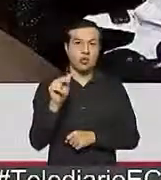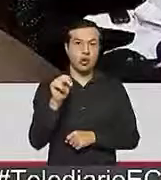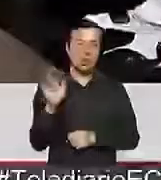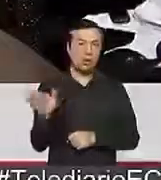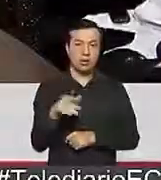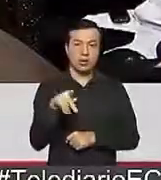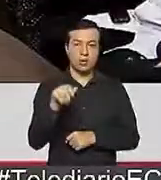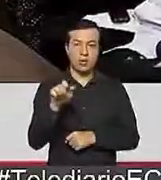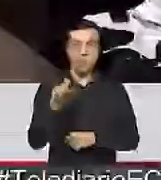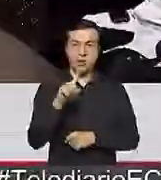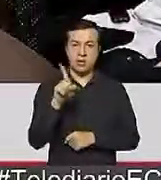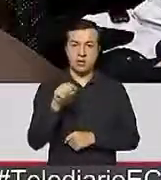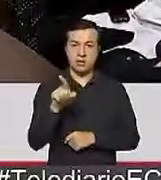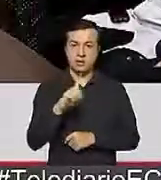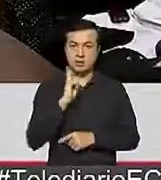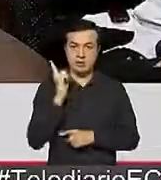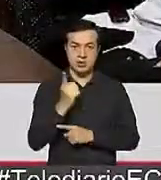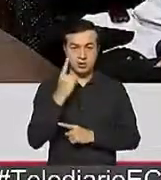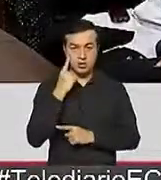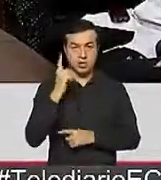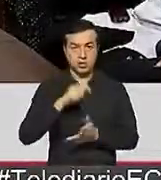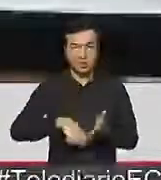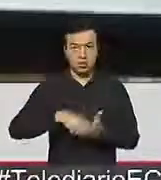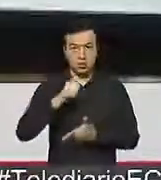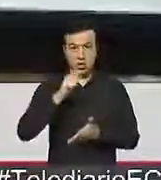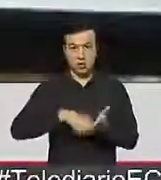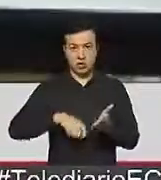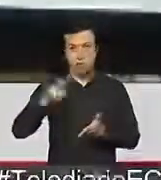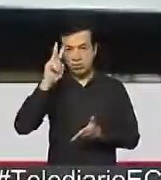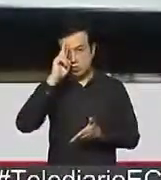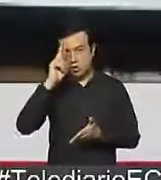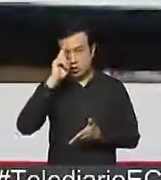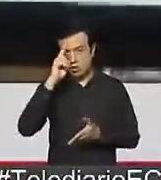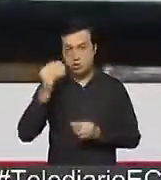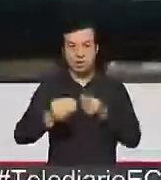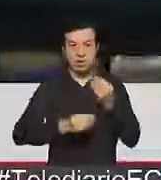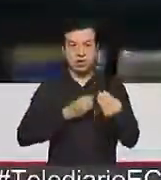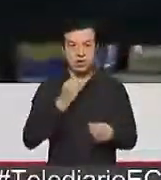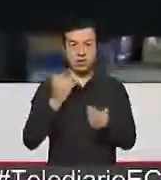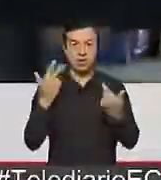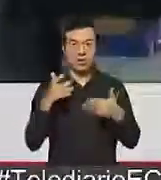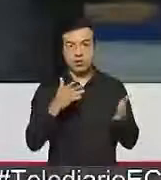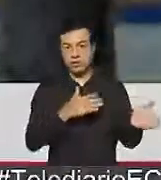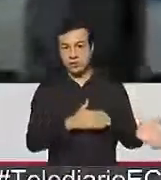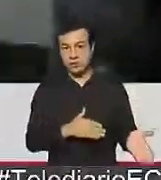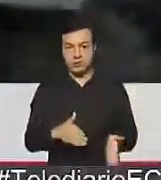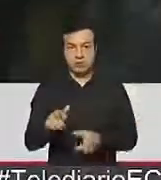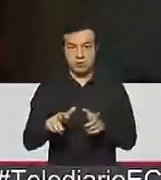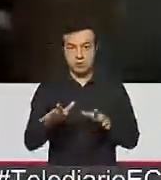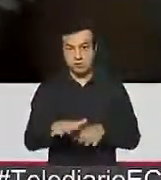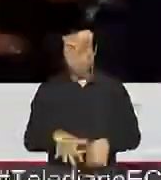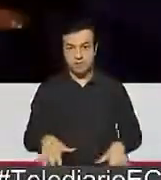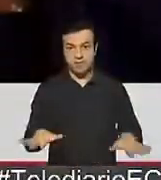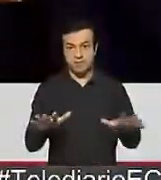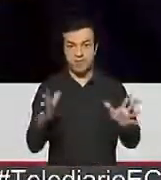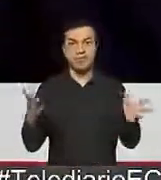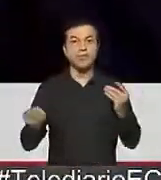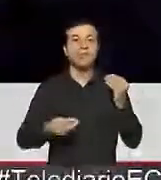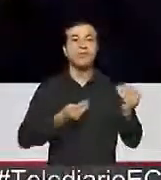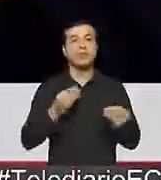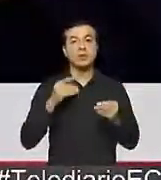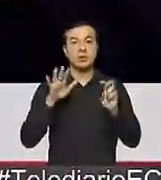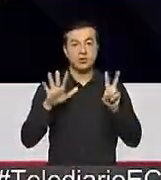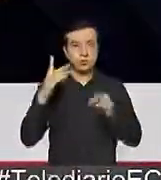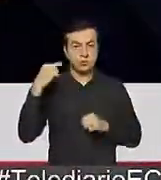denunció públicamente la manera en cómo a través de contratos mañosos se causó un perjuicio a la Casa de Salud y a sus beneficiarios al detectarse más de